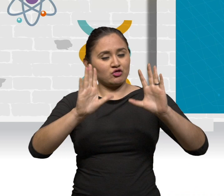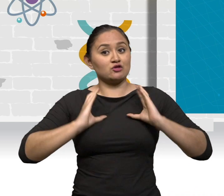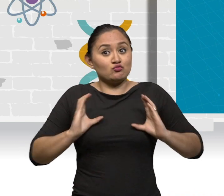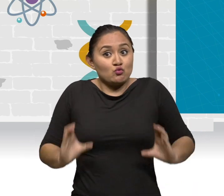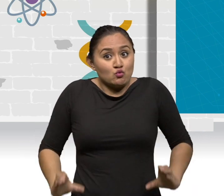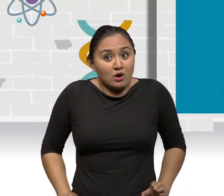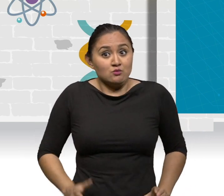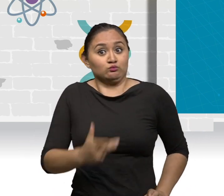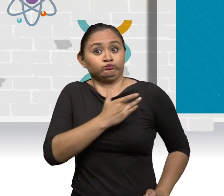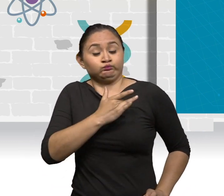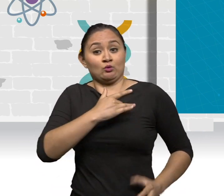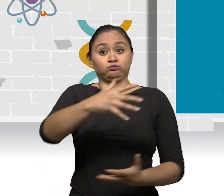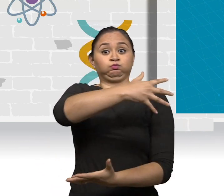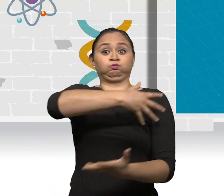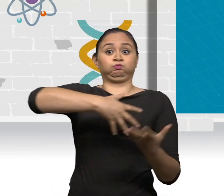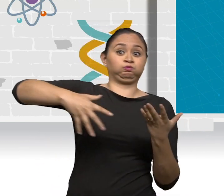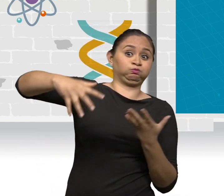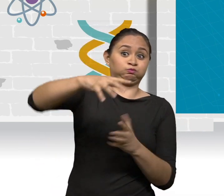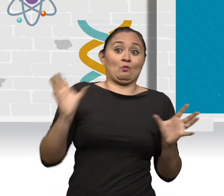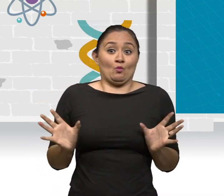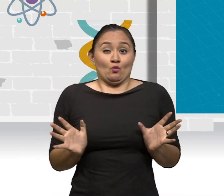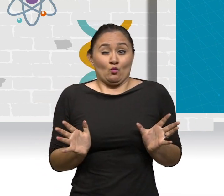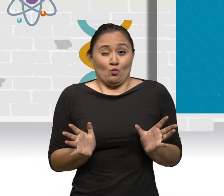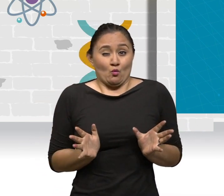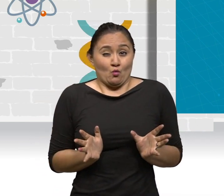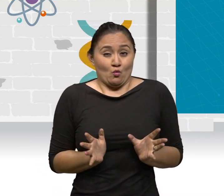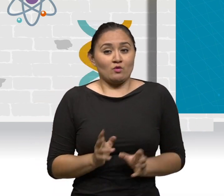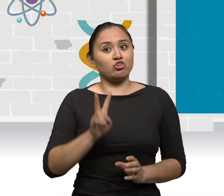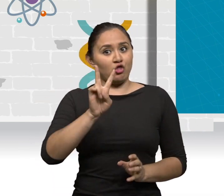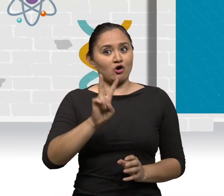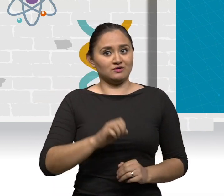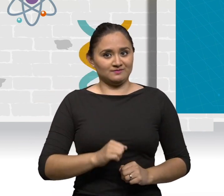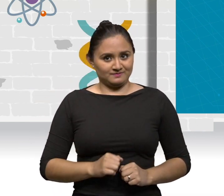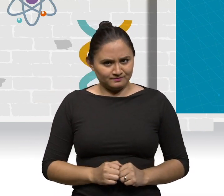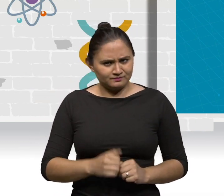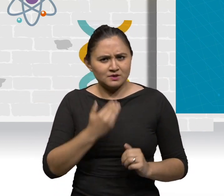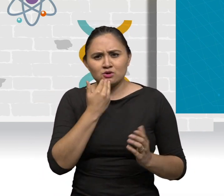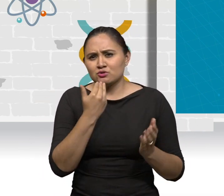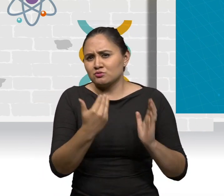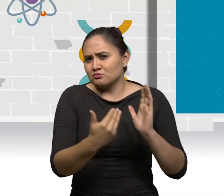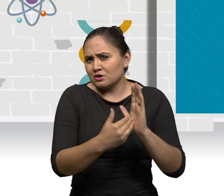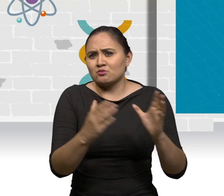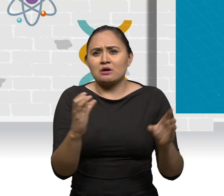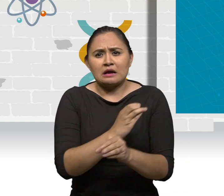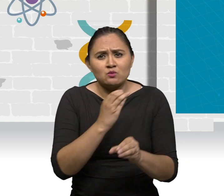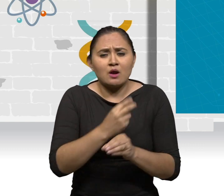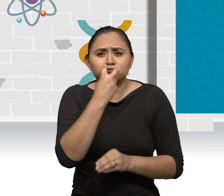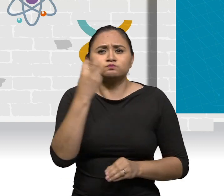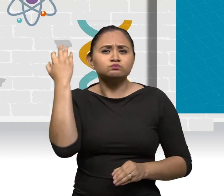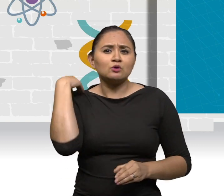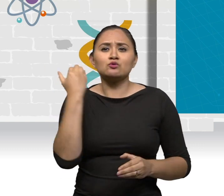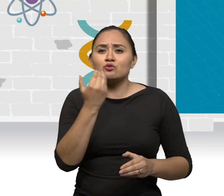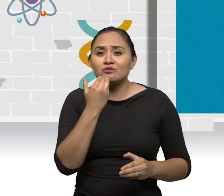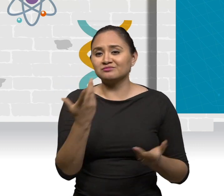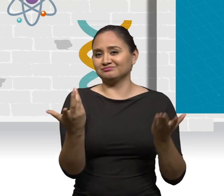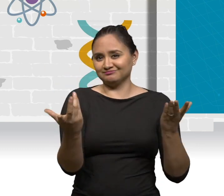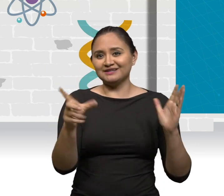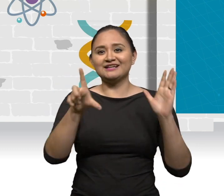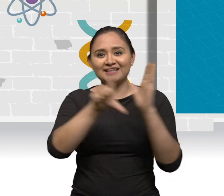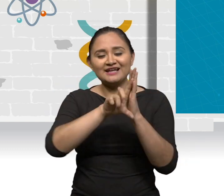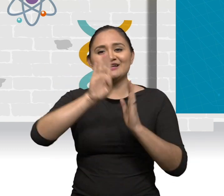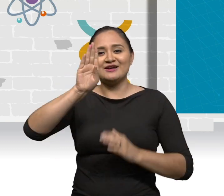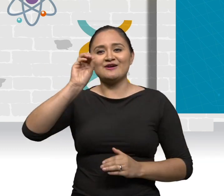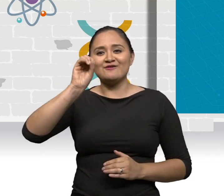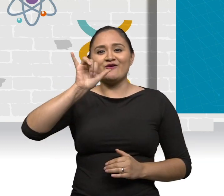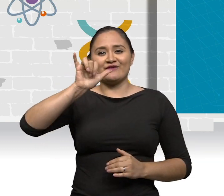que experimenta el cuerpo es de 2 atmósferas. ¿Cuál es el volumen que ocupará ahora el aire de los pulmones?